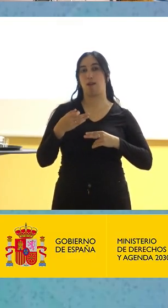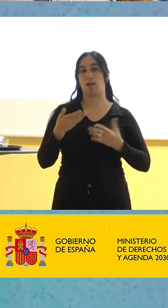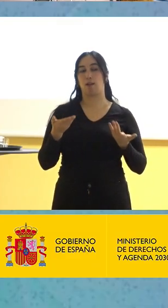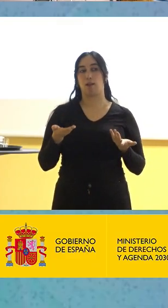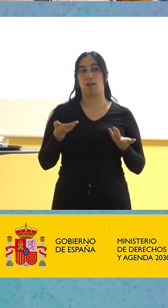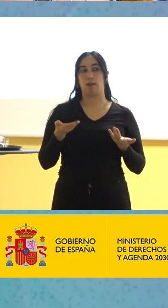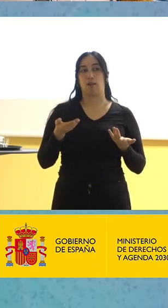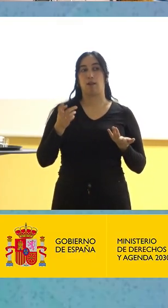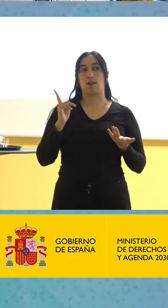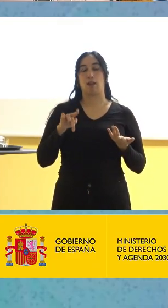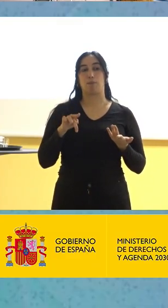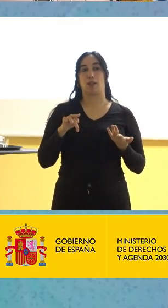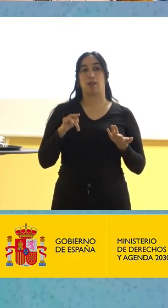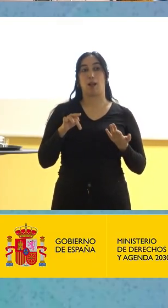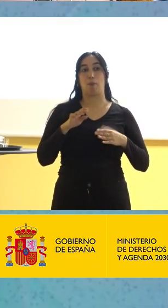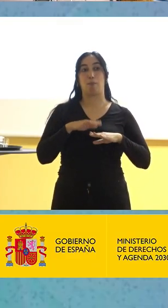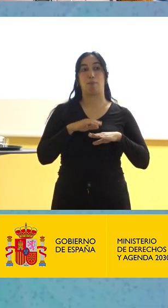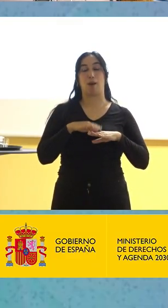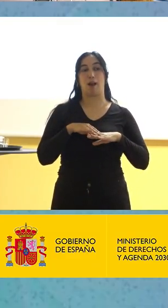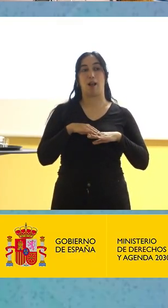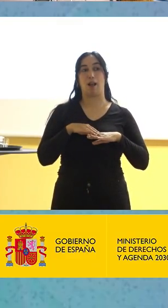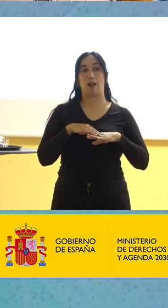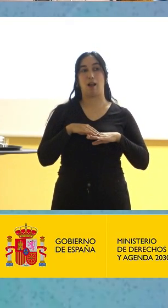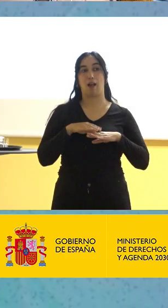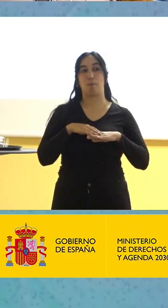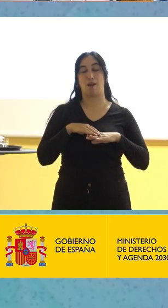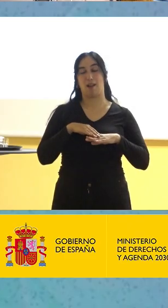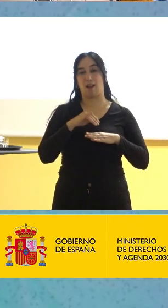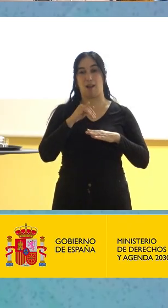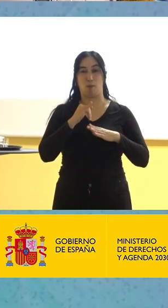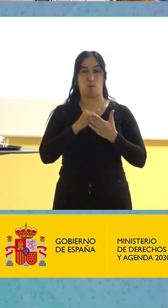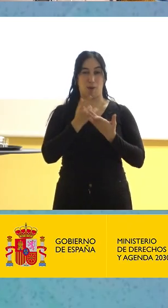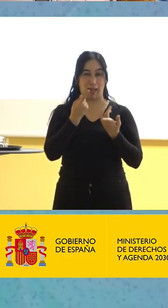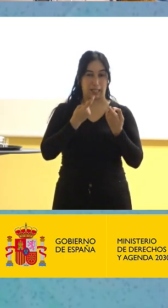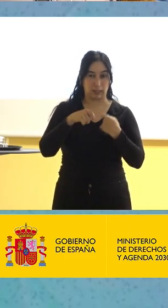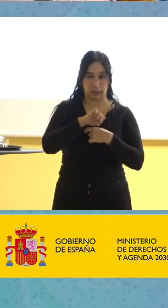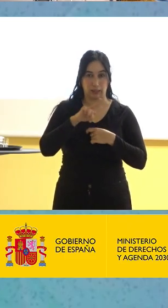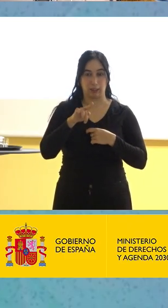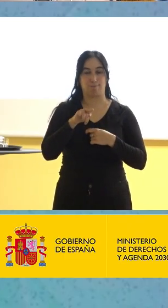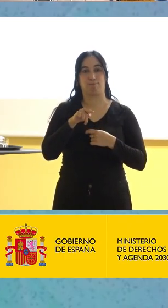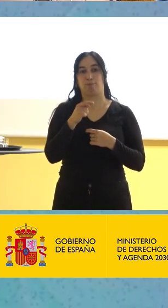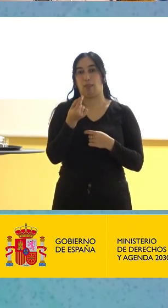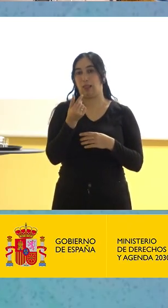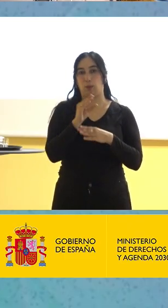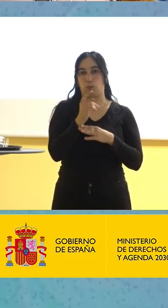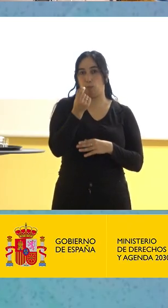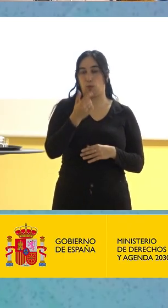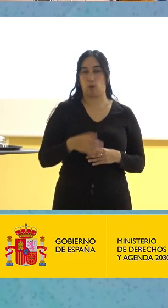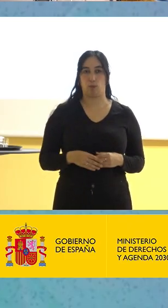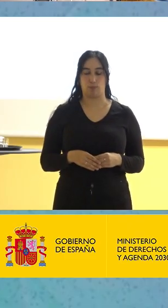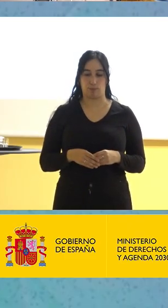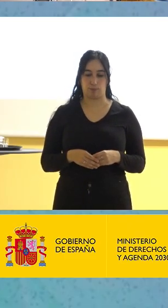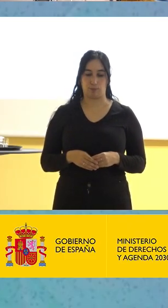la escasa financiación para ensayos no comerciales, ¿vale? En cuanto al